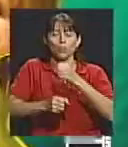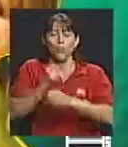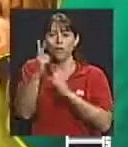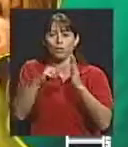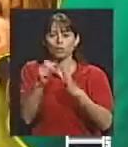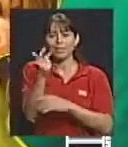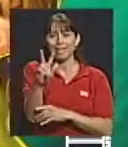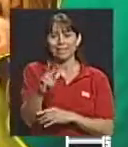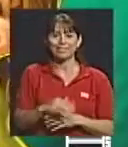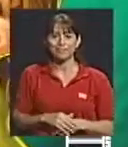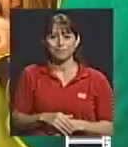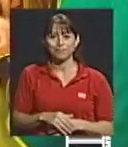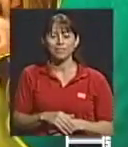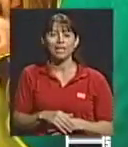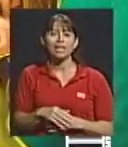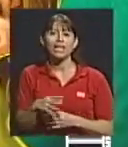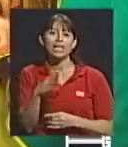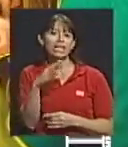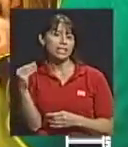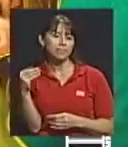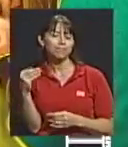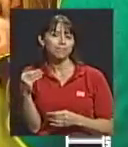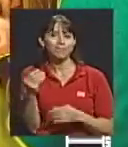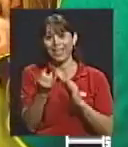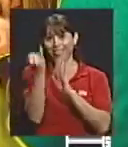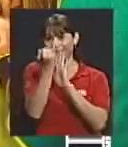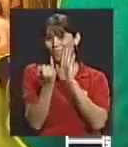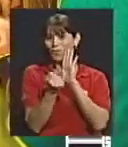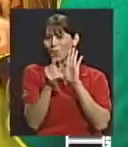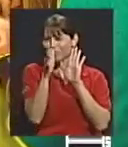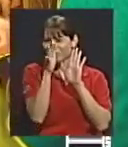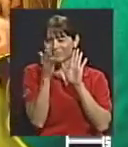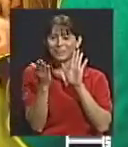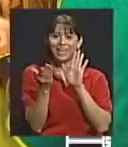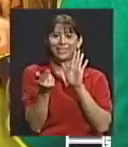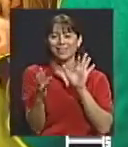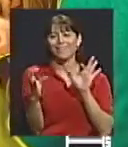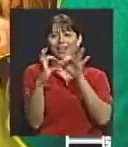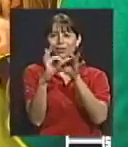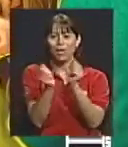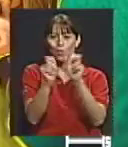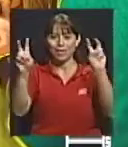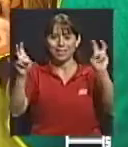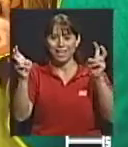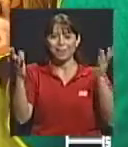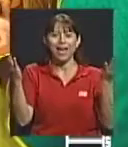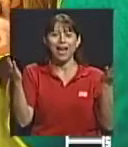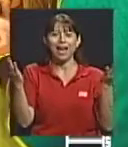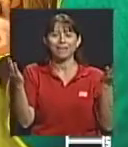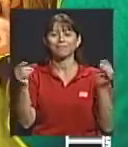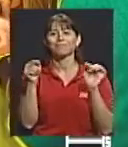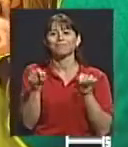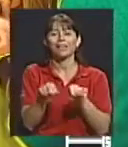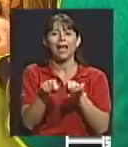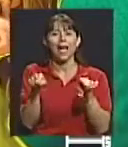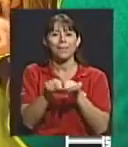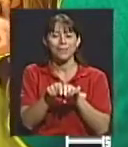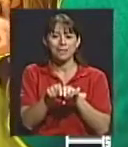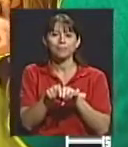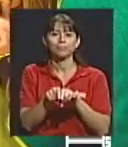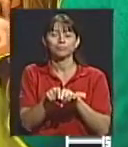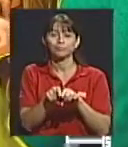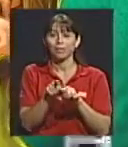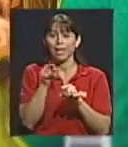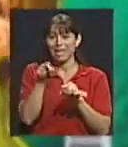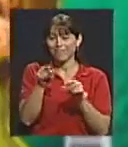e y la caricatura está relacionada por supuesto con el tema de portada también traemos